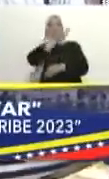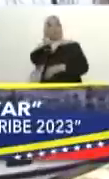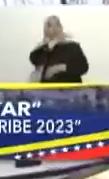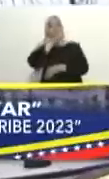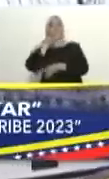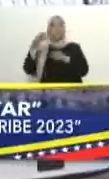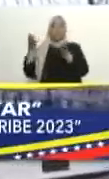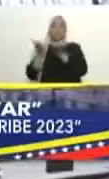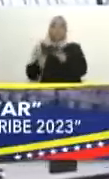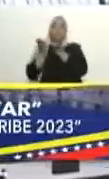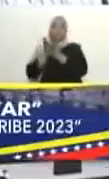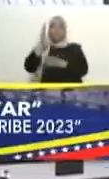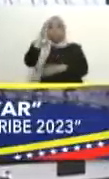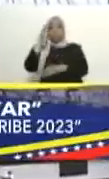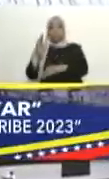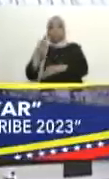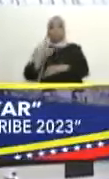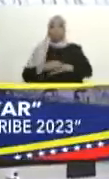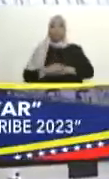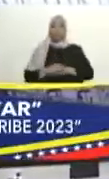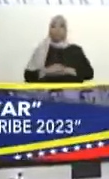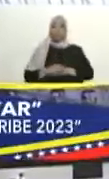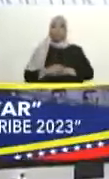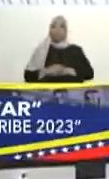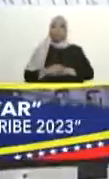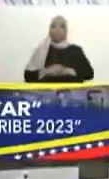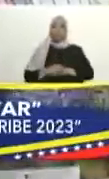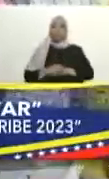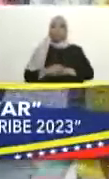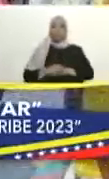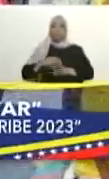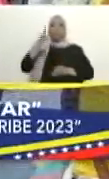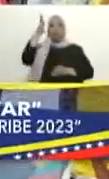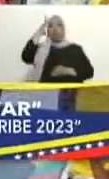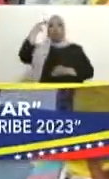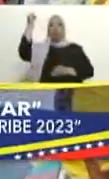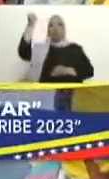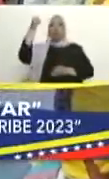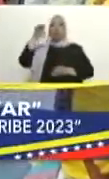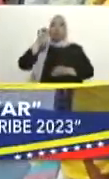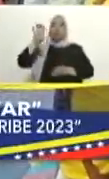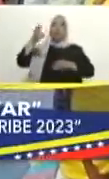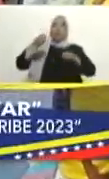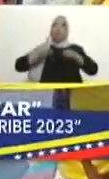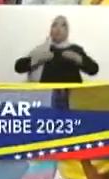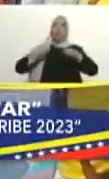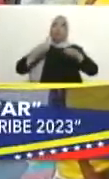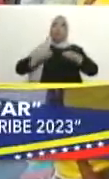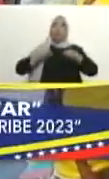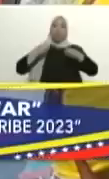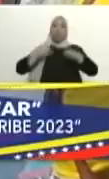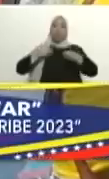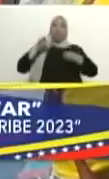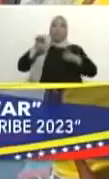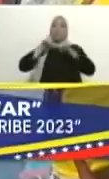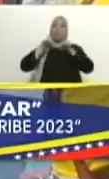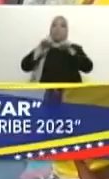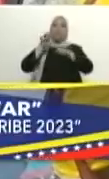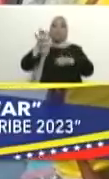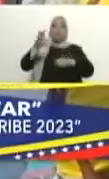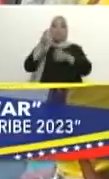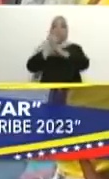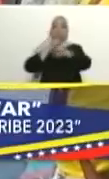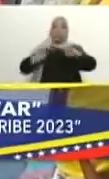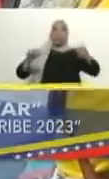Bolivariana, Adrián Apis Sánchez. Dios y patria, Chávez vive. La patria sigue.